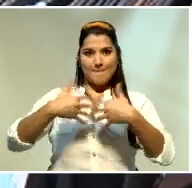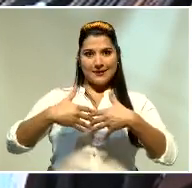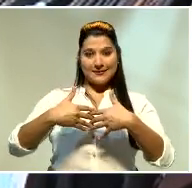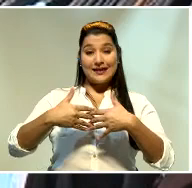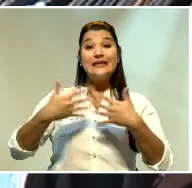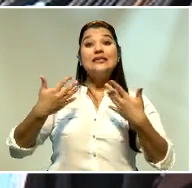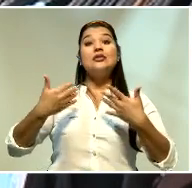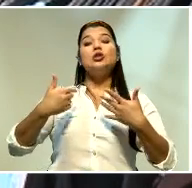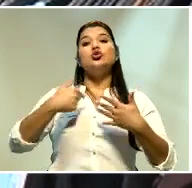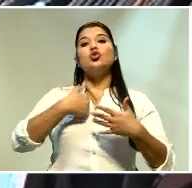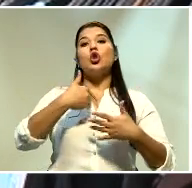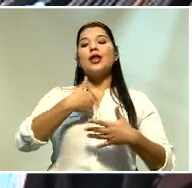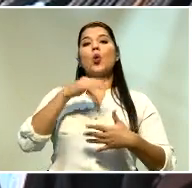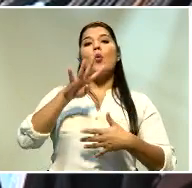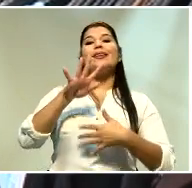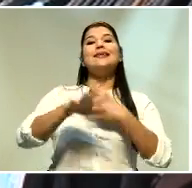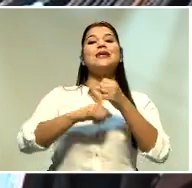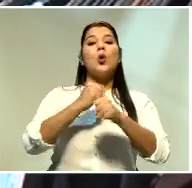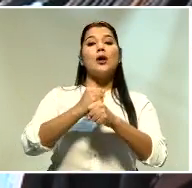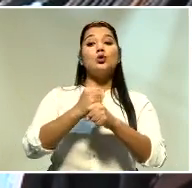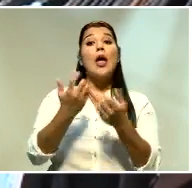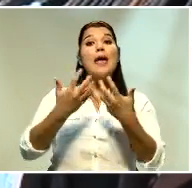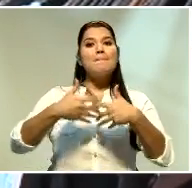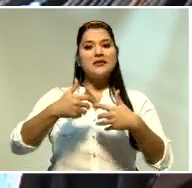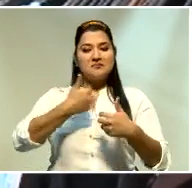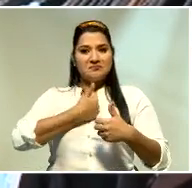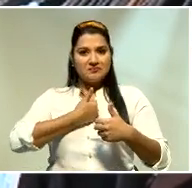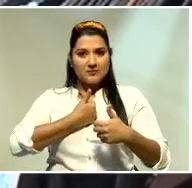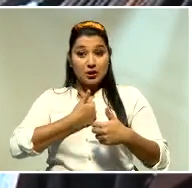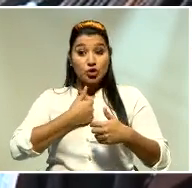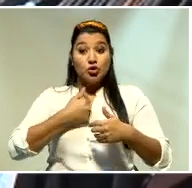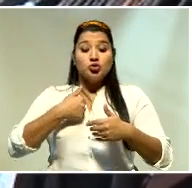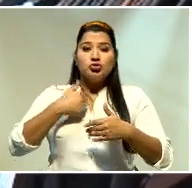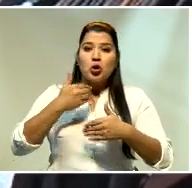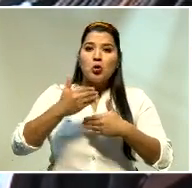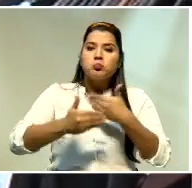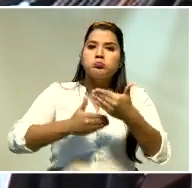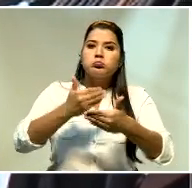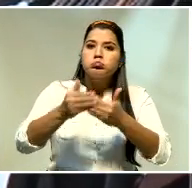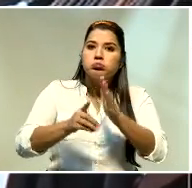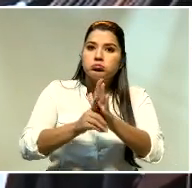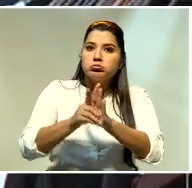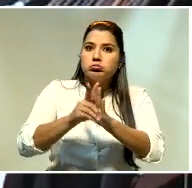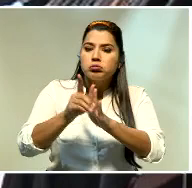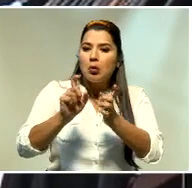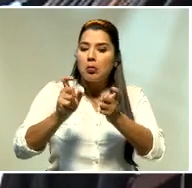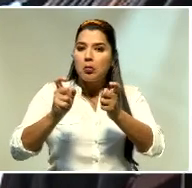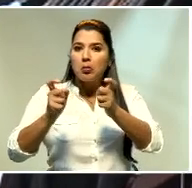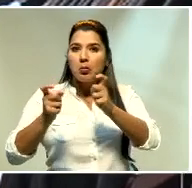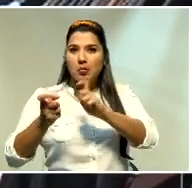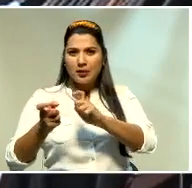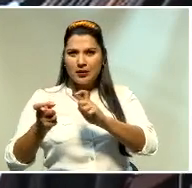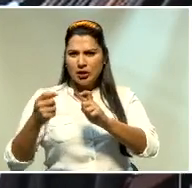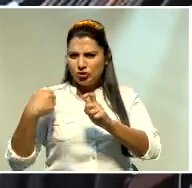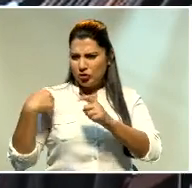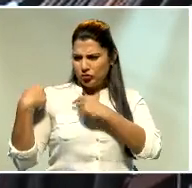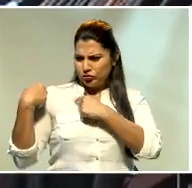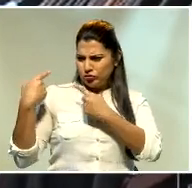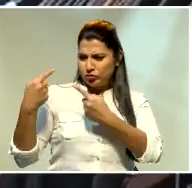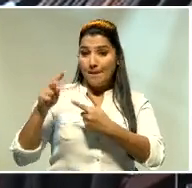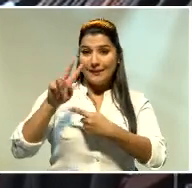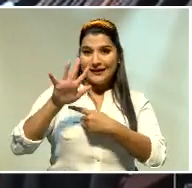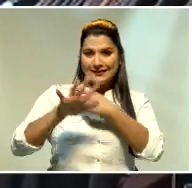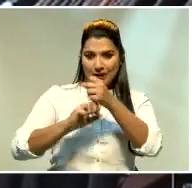años, empresario emprendedor. He ido evolucionando con el transitar de los años, de hace 25 años para